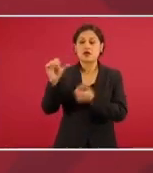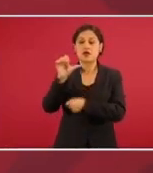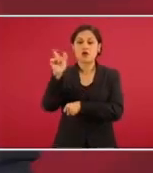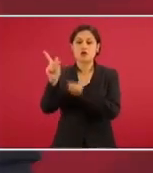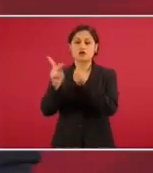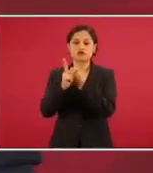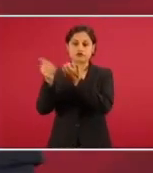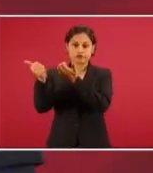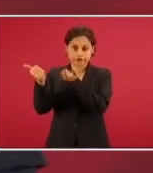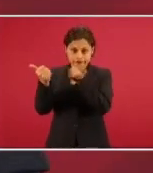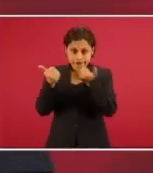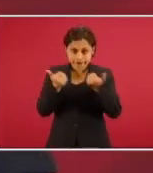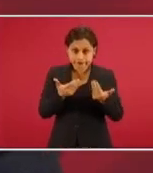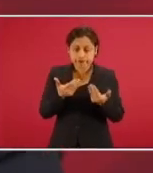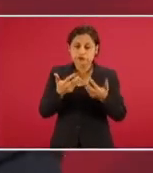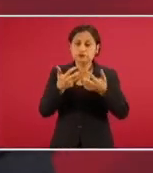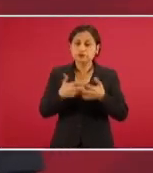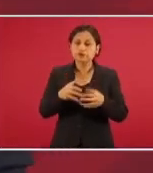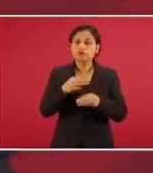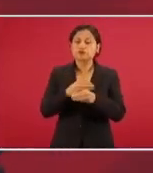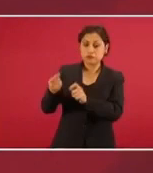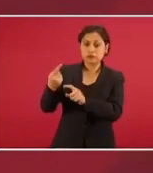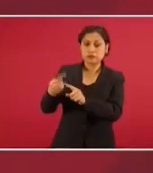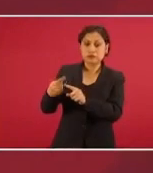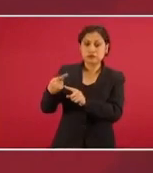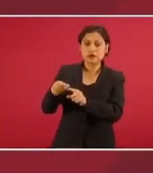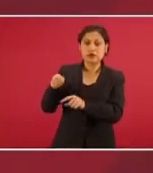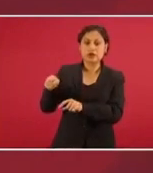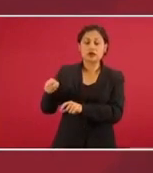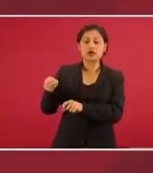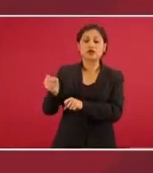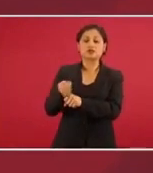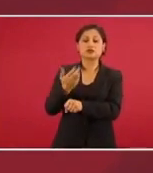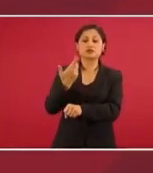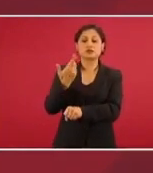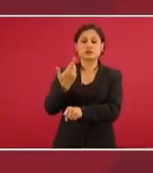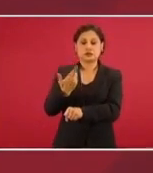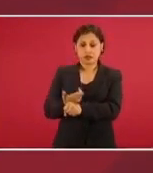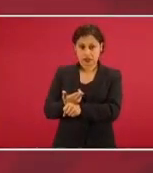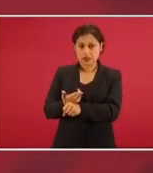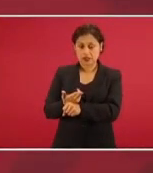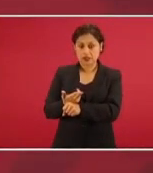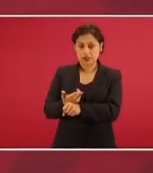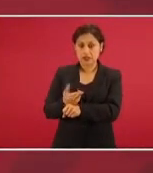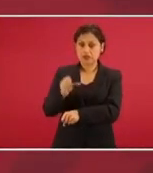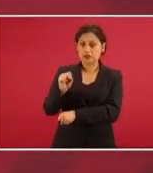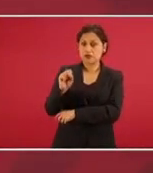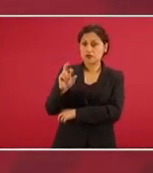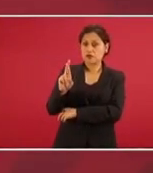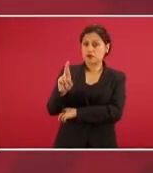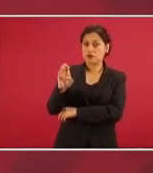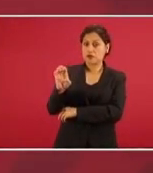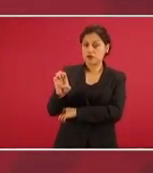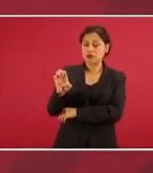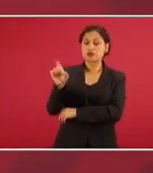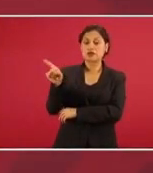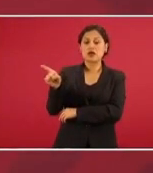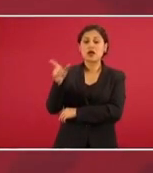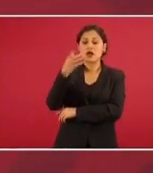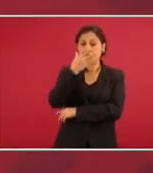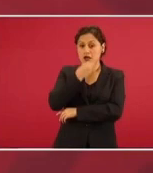esta responsabilidad el secretario de relaciones exteriores marcelo ebrad